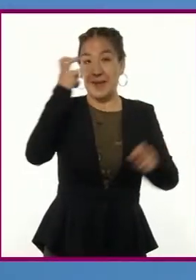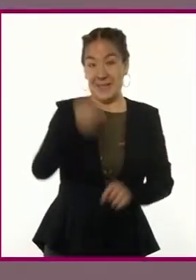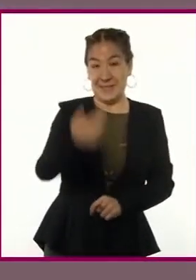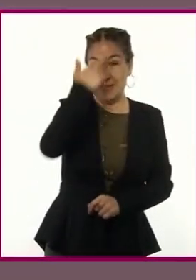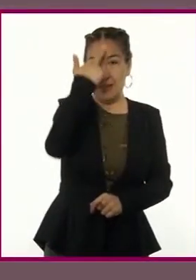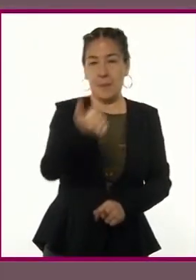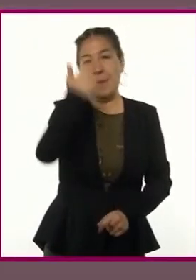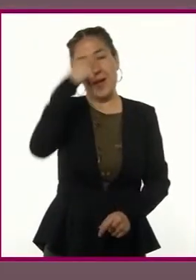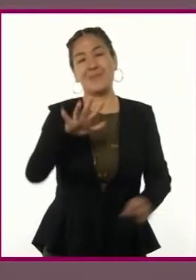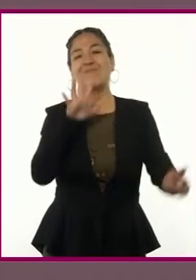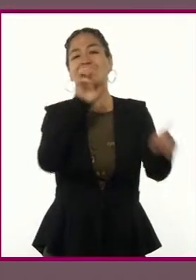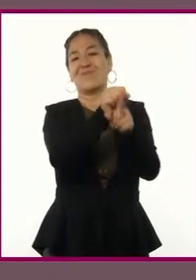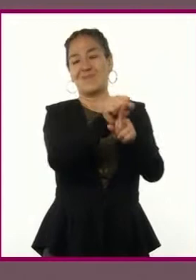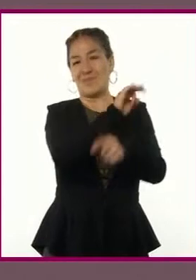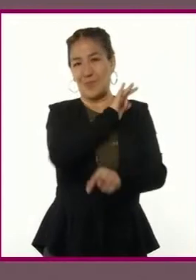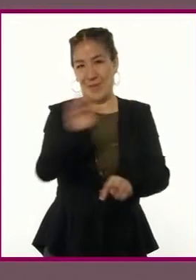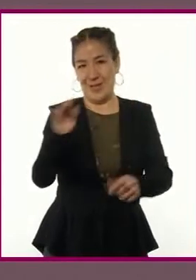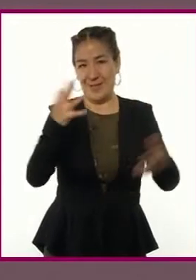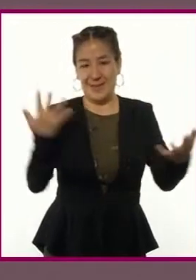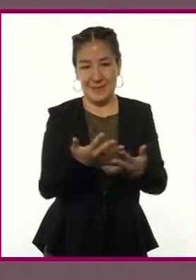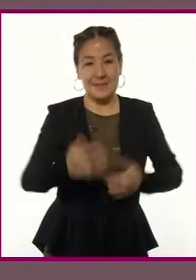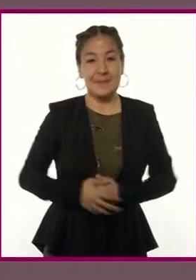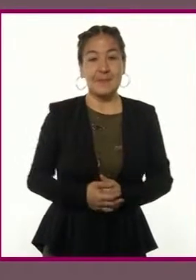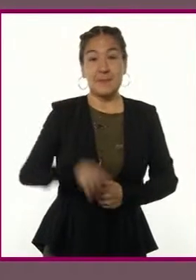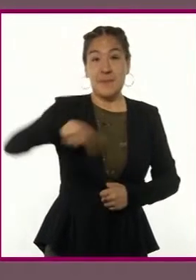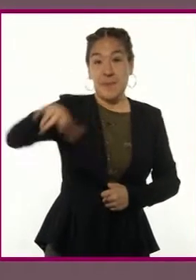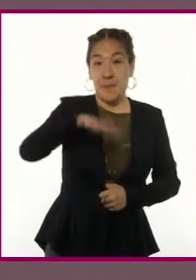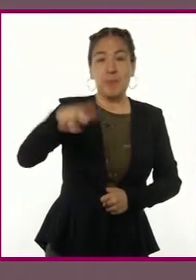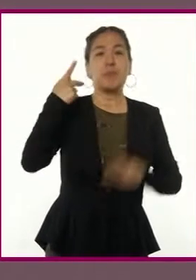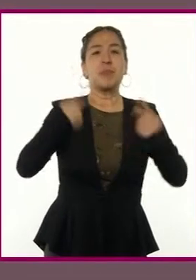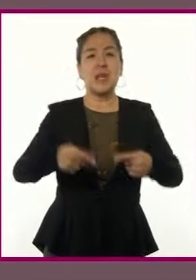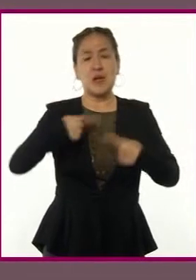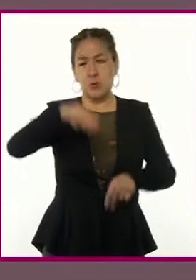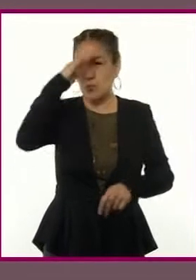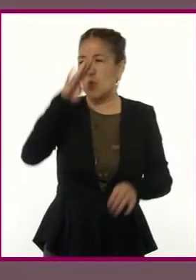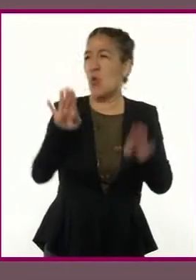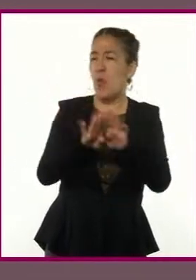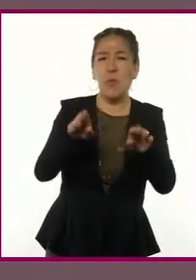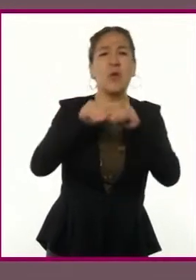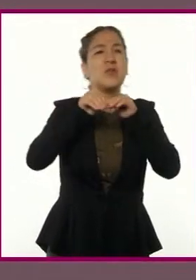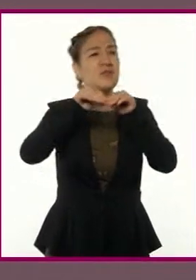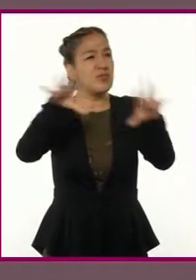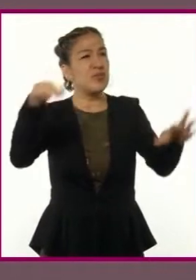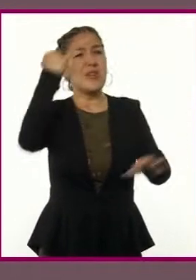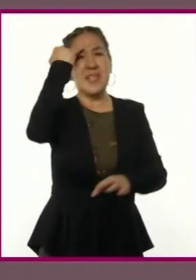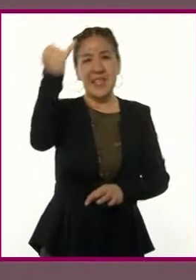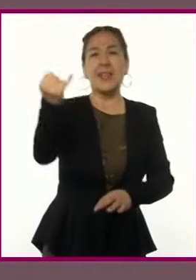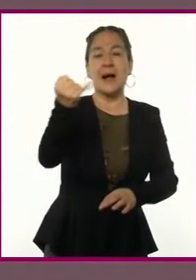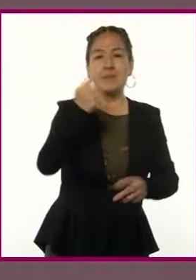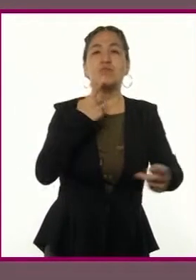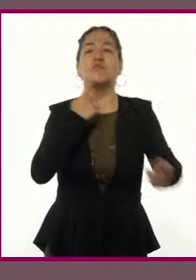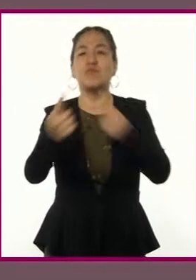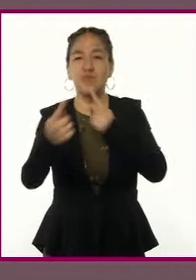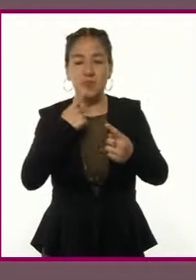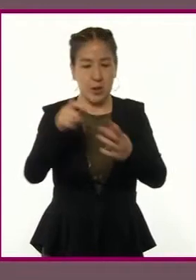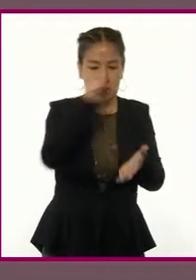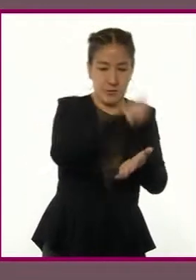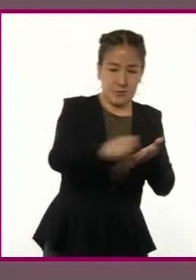conquistarlo. Estos pensadores buscaron difundir sus ideas a través del debate y la